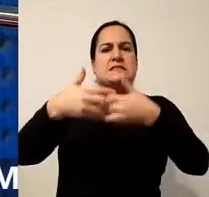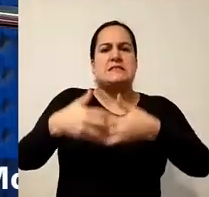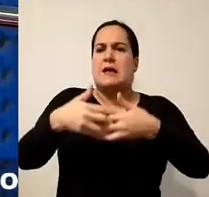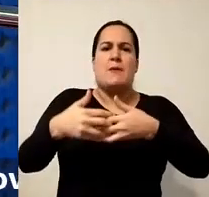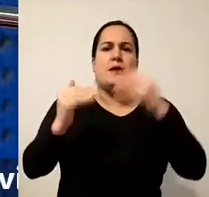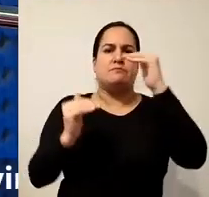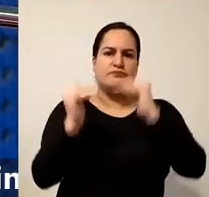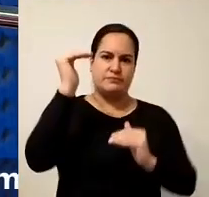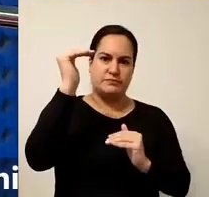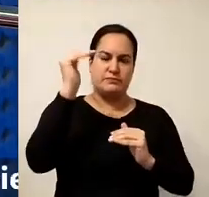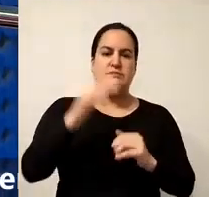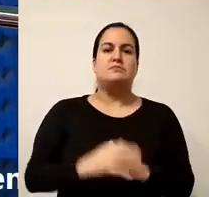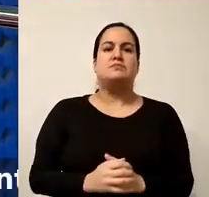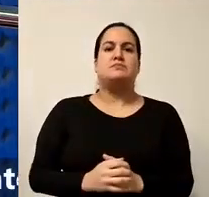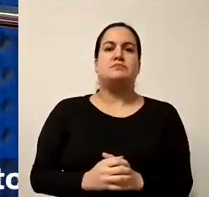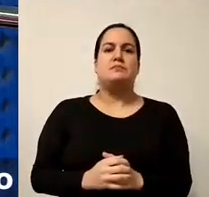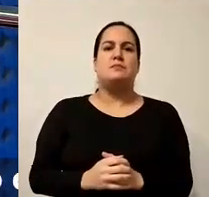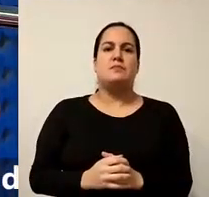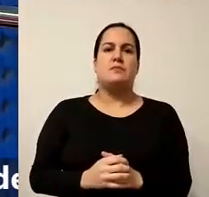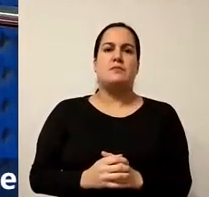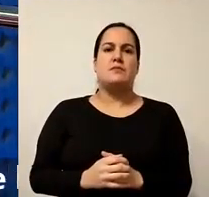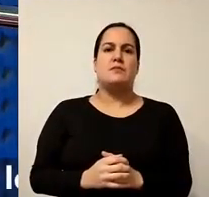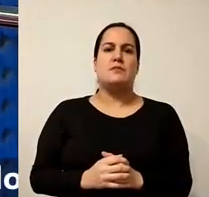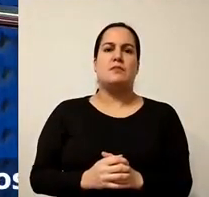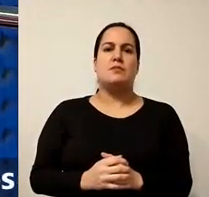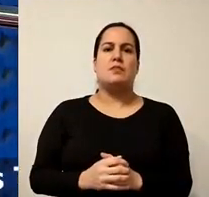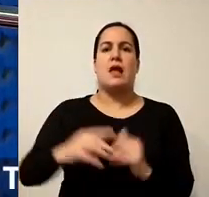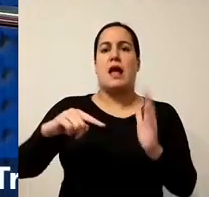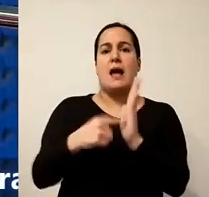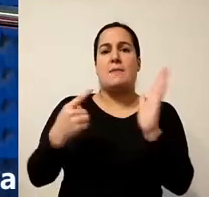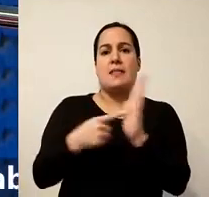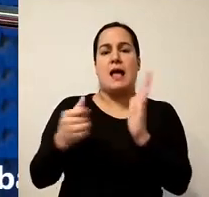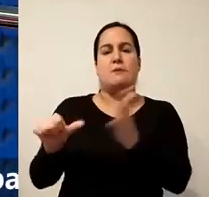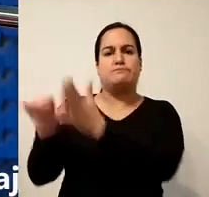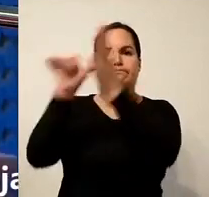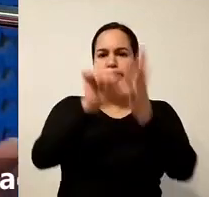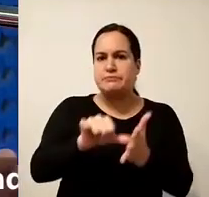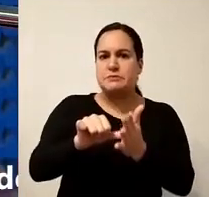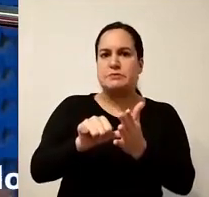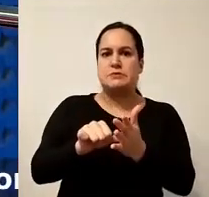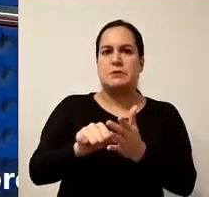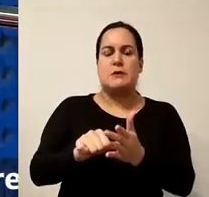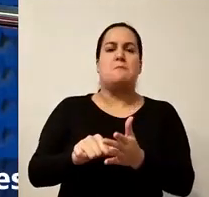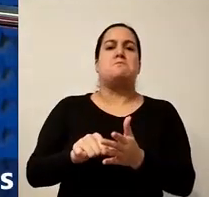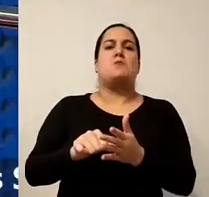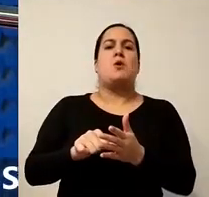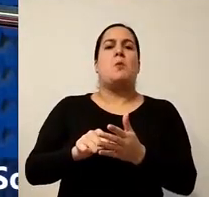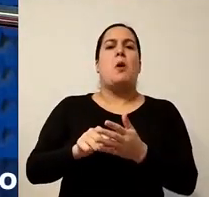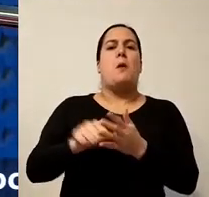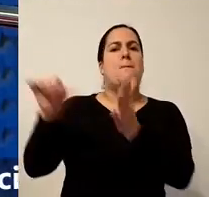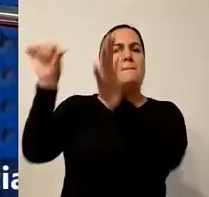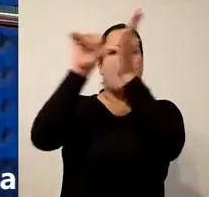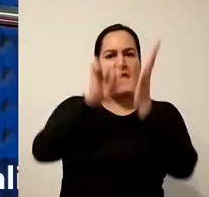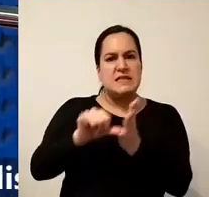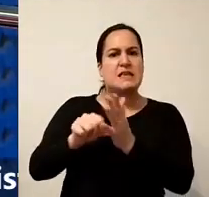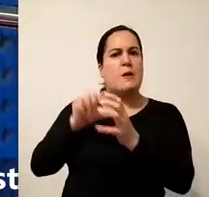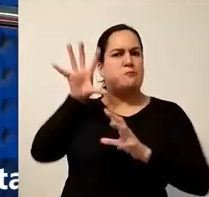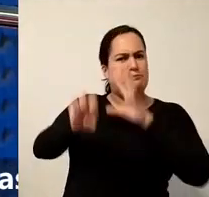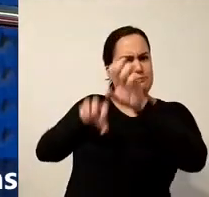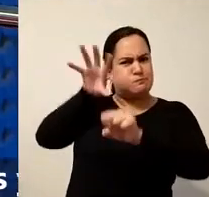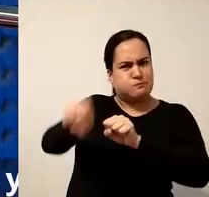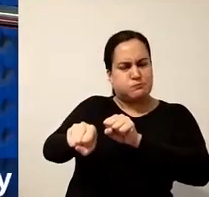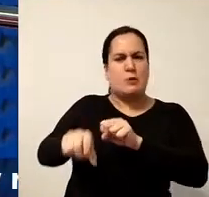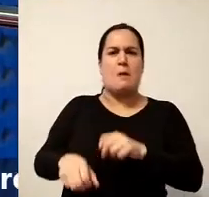pensar y salvar a las mayorías orienta toda su política para que nuevamente